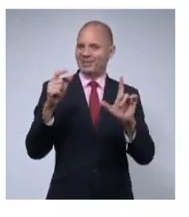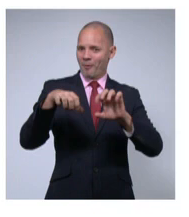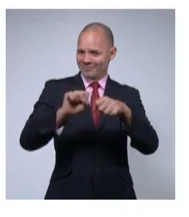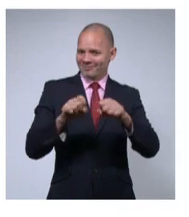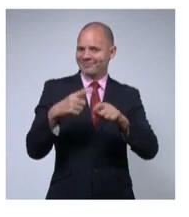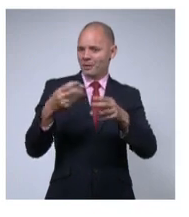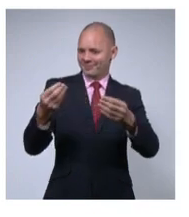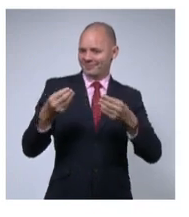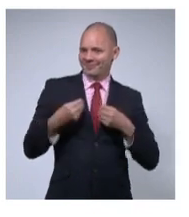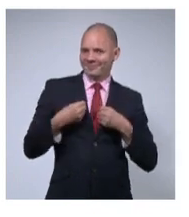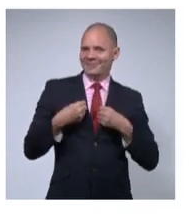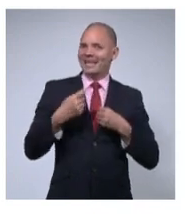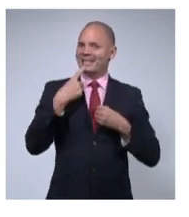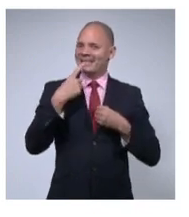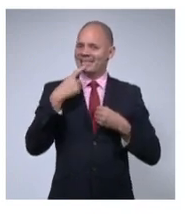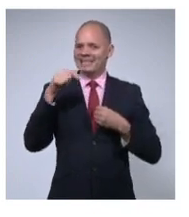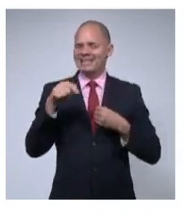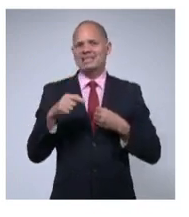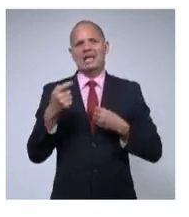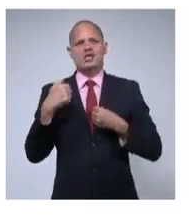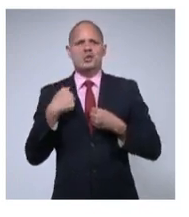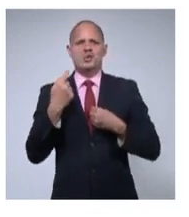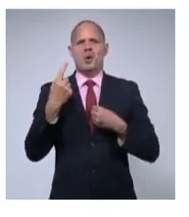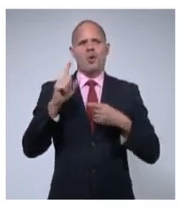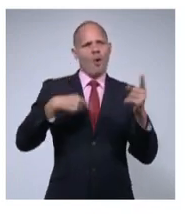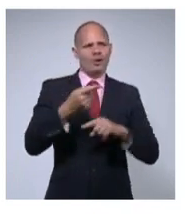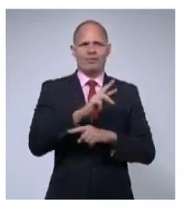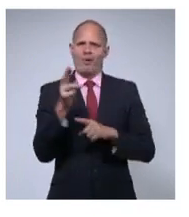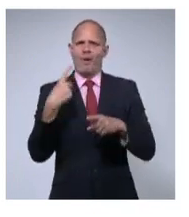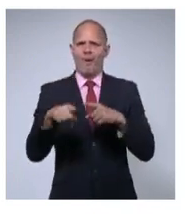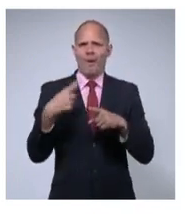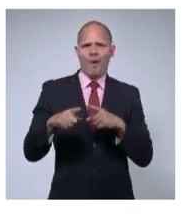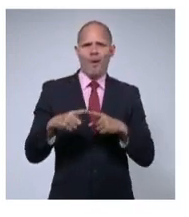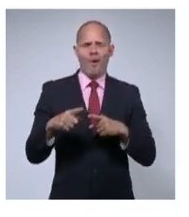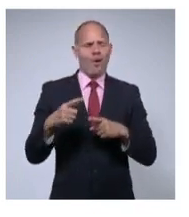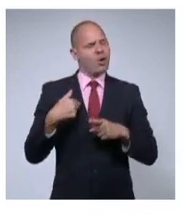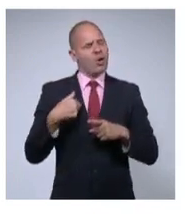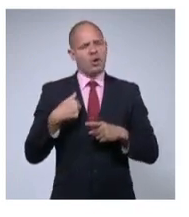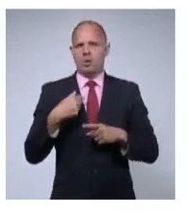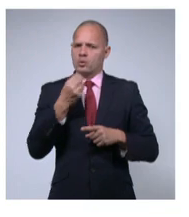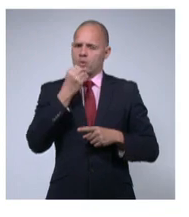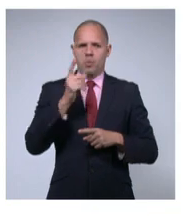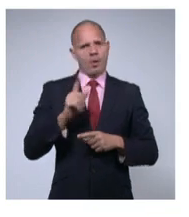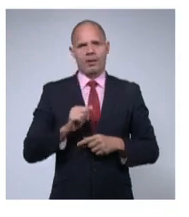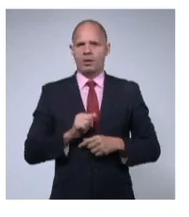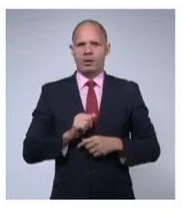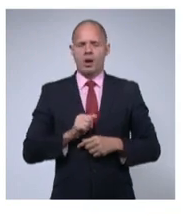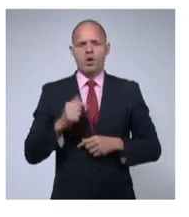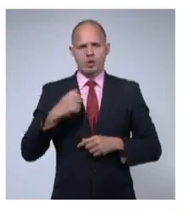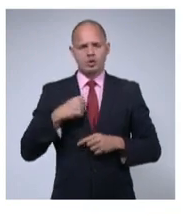esto se desmienta y se puedan tomar medidas con estas personas. Estoy orgullosa de ser quien soy y formar parte de esta